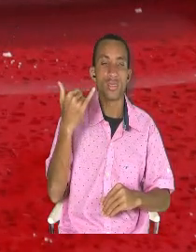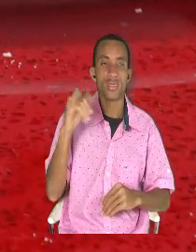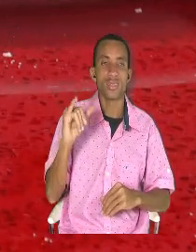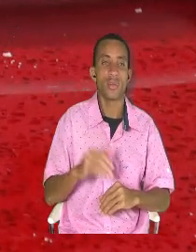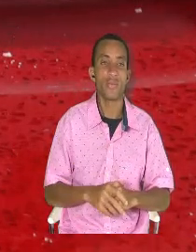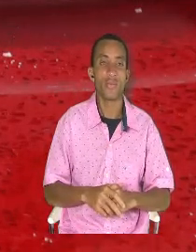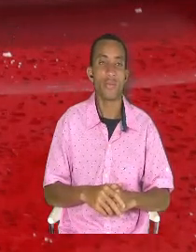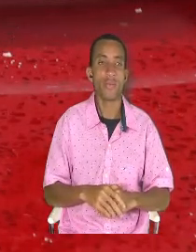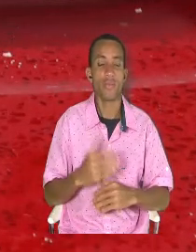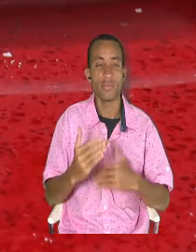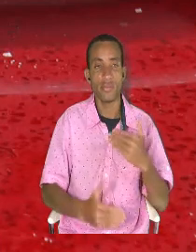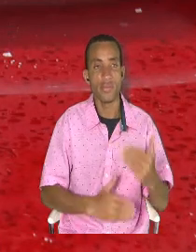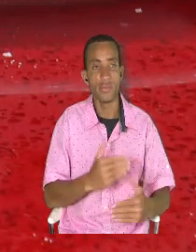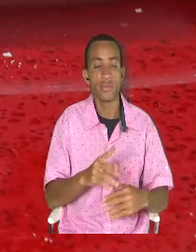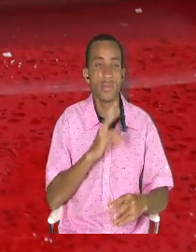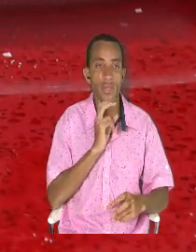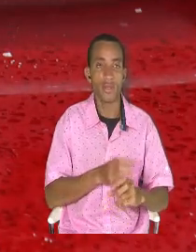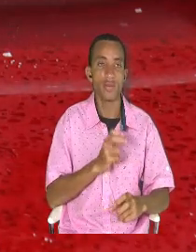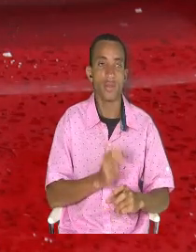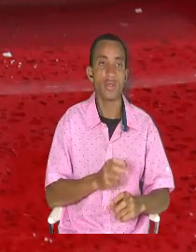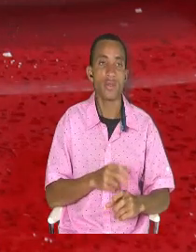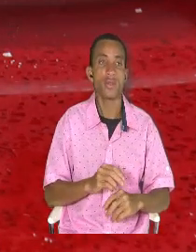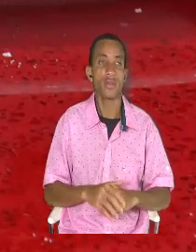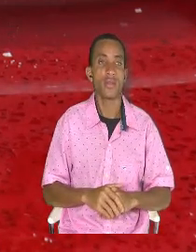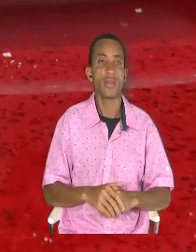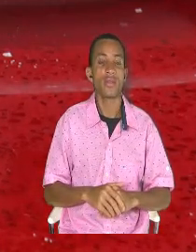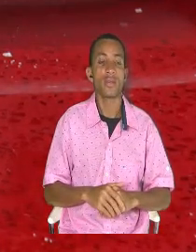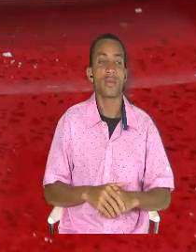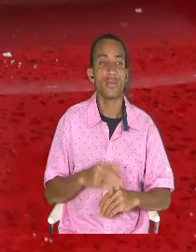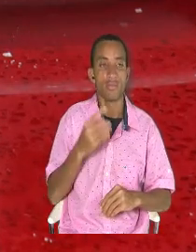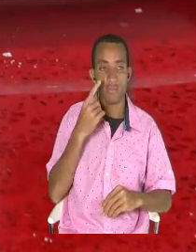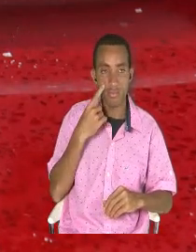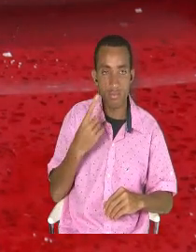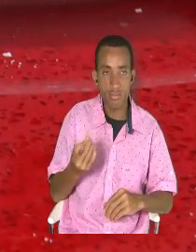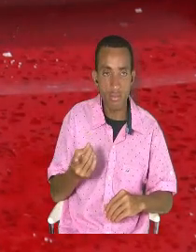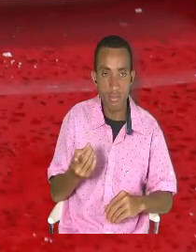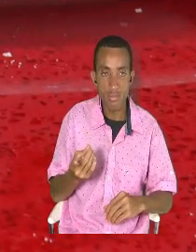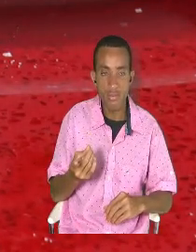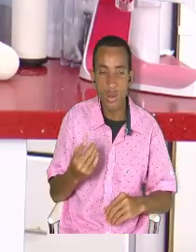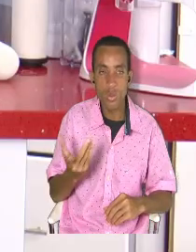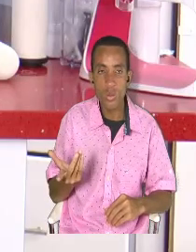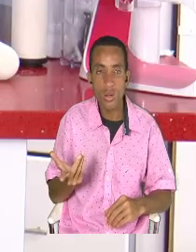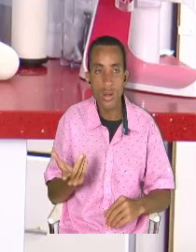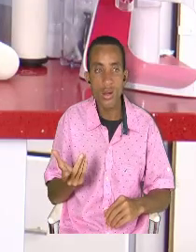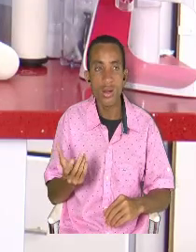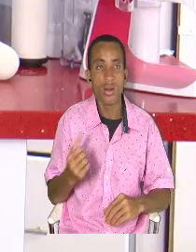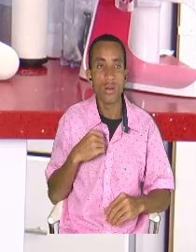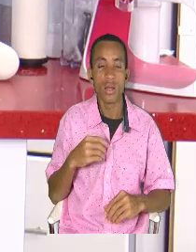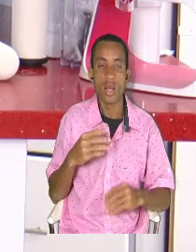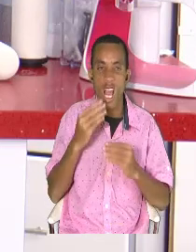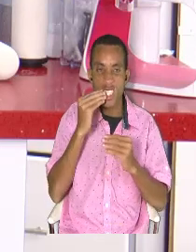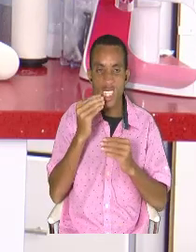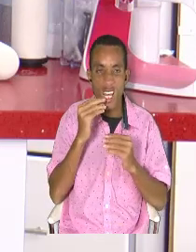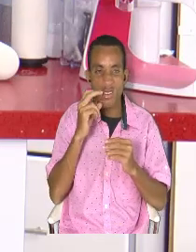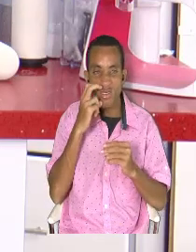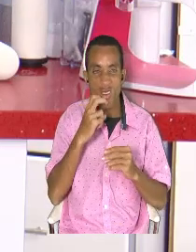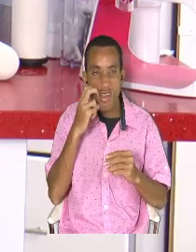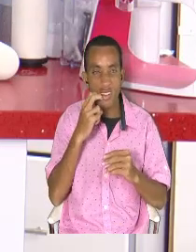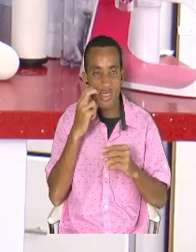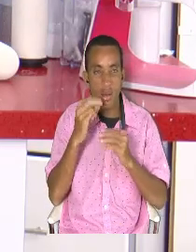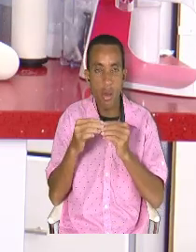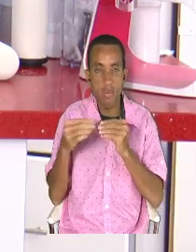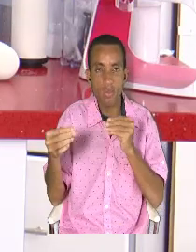un proceso bastante difícil. O sea, que aquí vamos a mirar que nuestro calamar no tiene que quedar encauchado, ¿sí? No. No puede quedar encauchado.